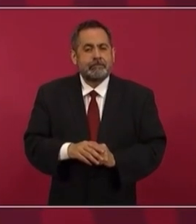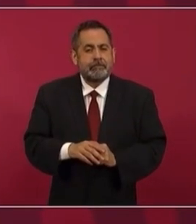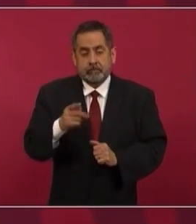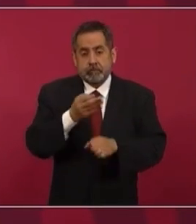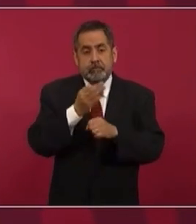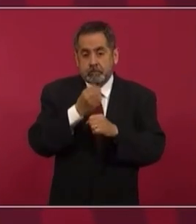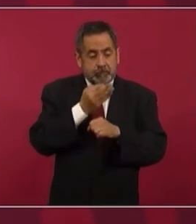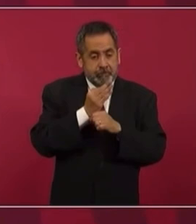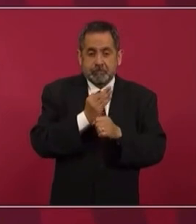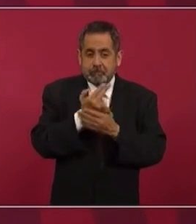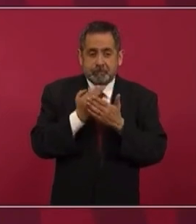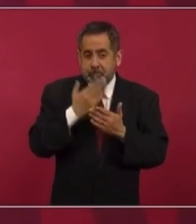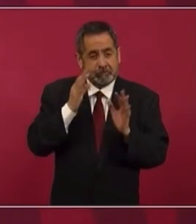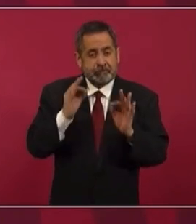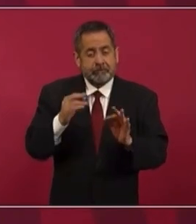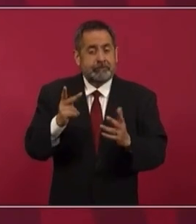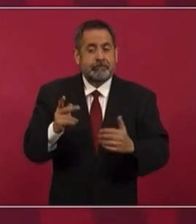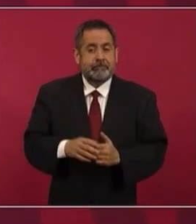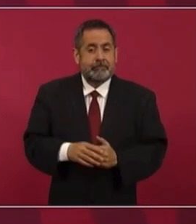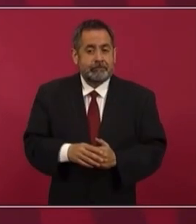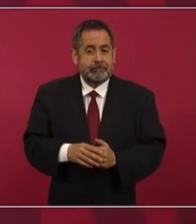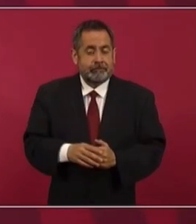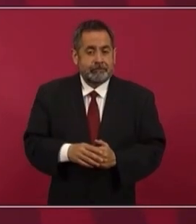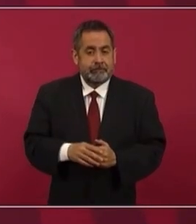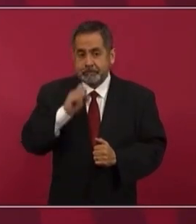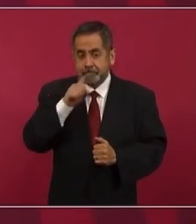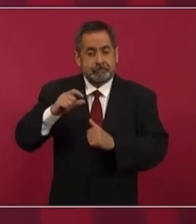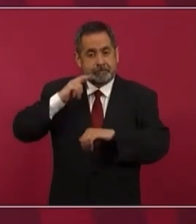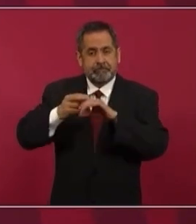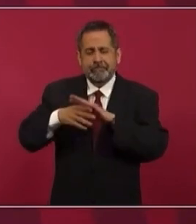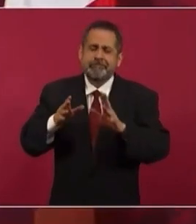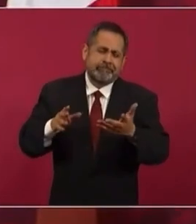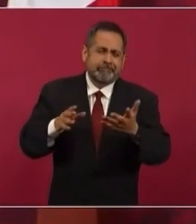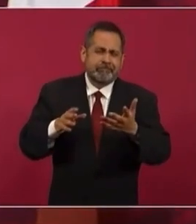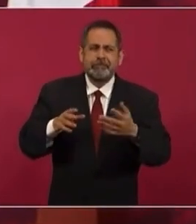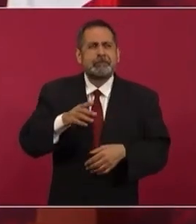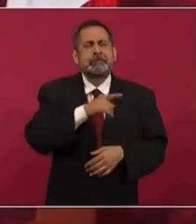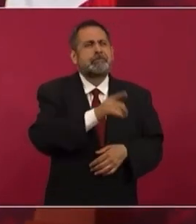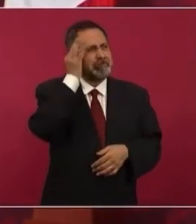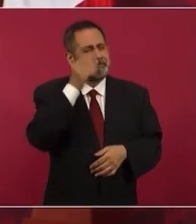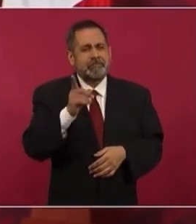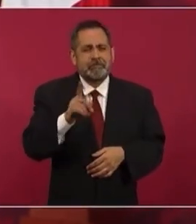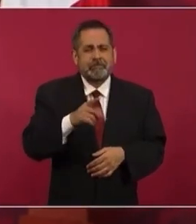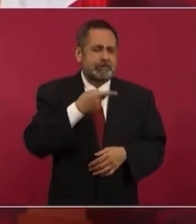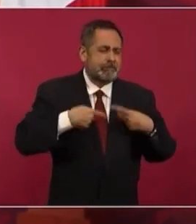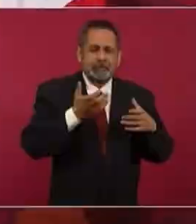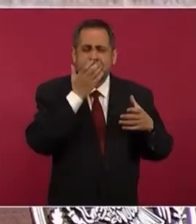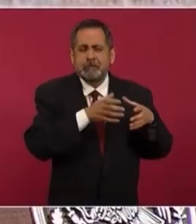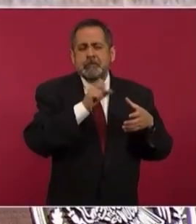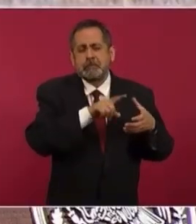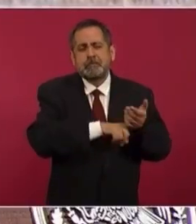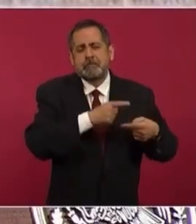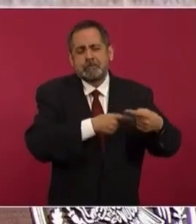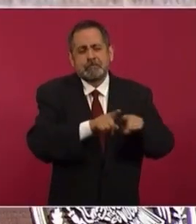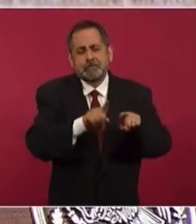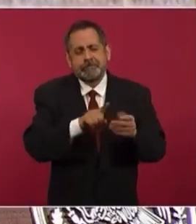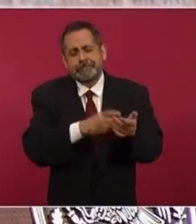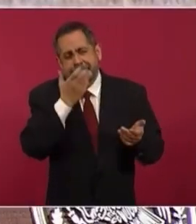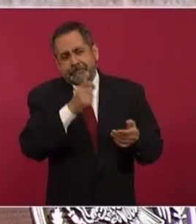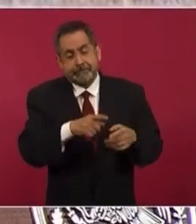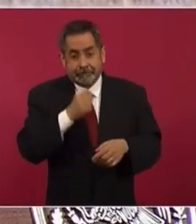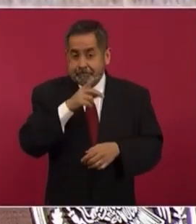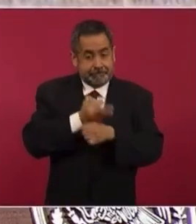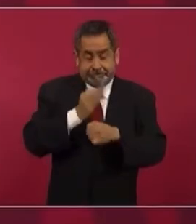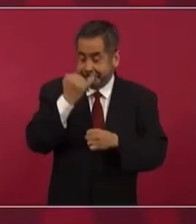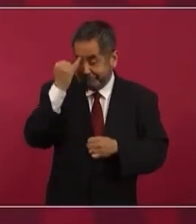pero unos muy buenos, pero también los voceros del, o no voceros, sino los conservadores, pues, que también